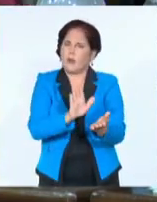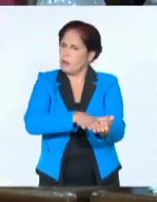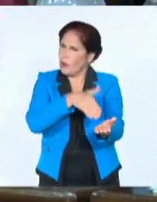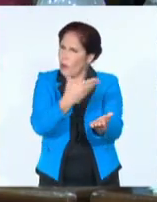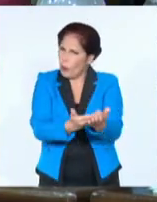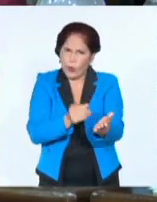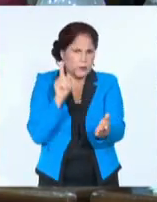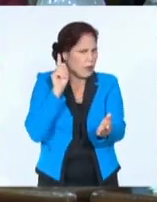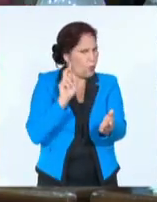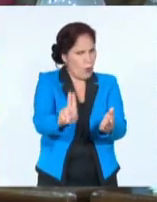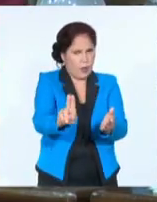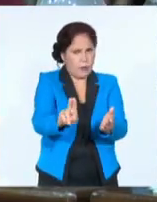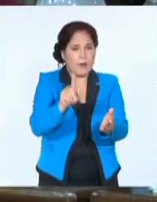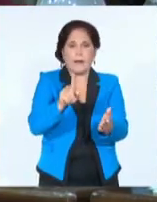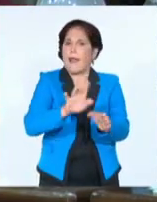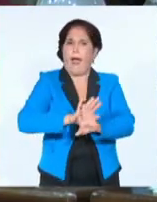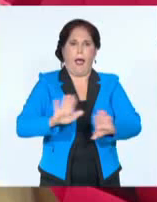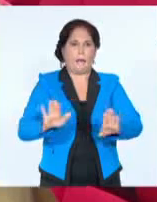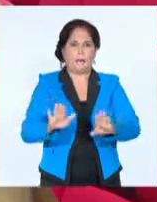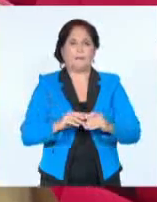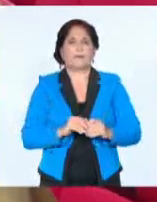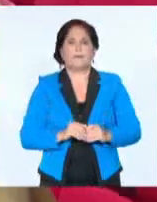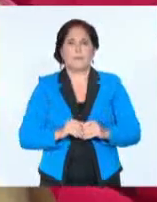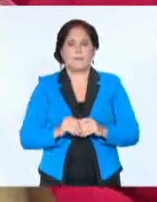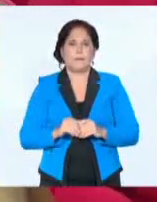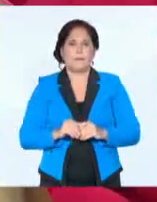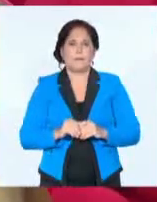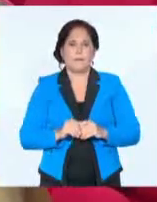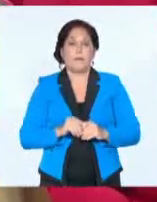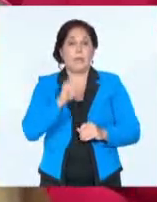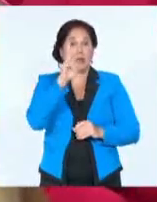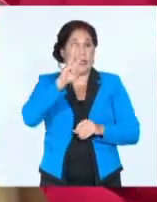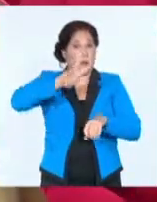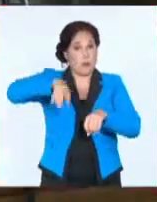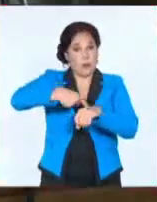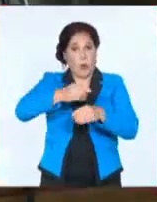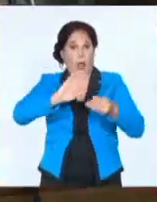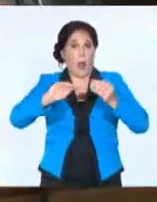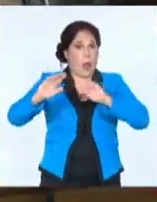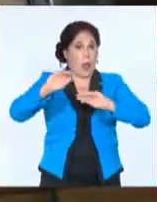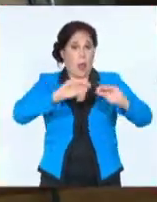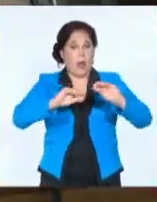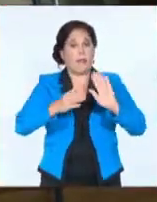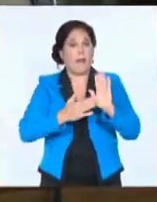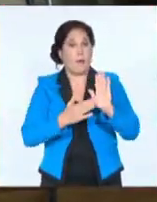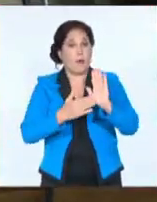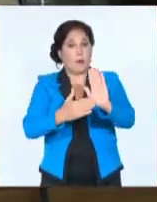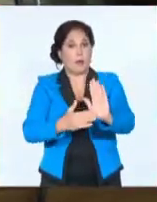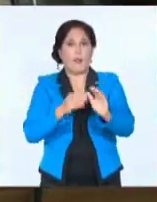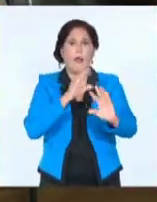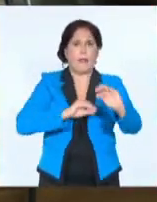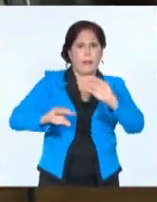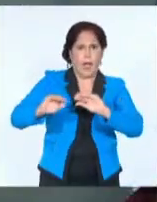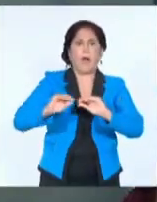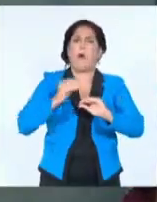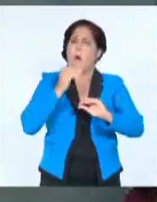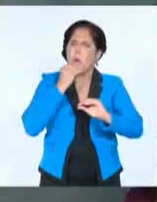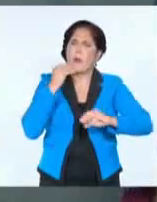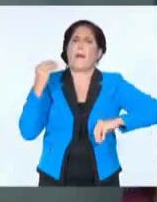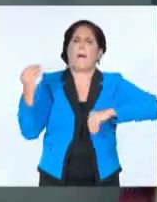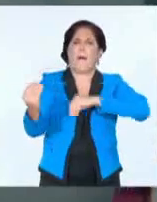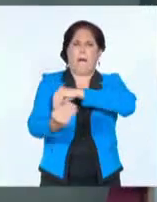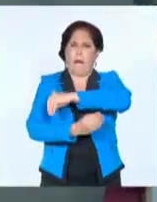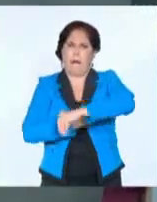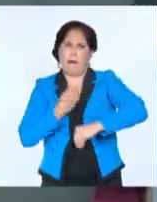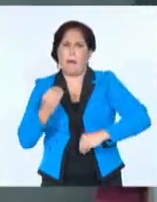y romper el hielo. Hay que romper el hielo. Más de 3 horas de intercambio demostraron que desde el diálogo es posible la transformación para